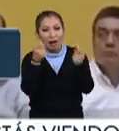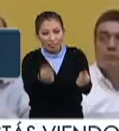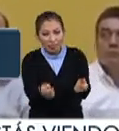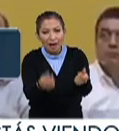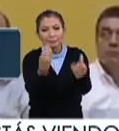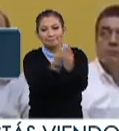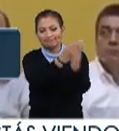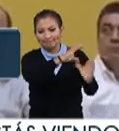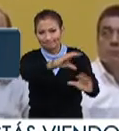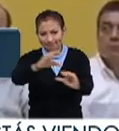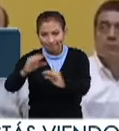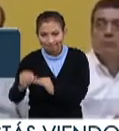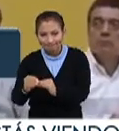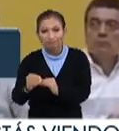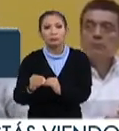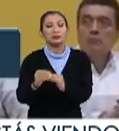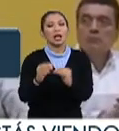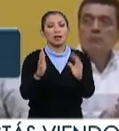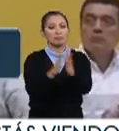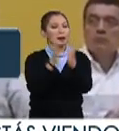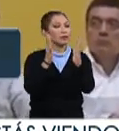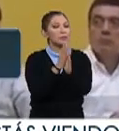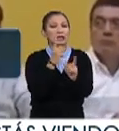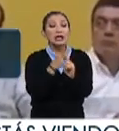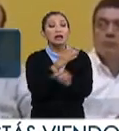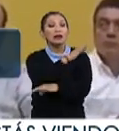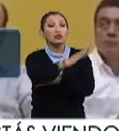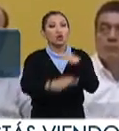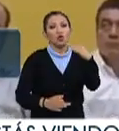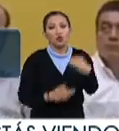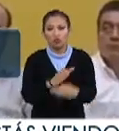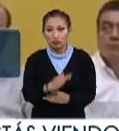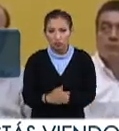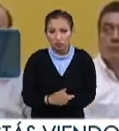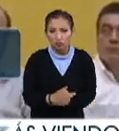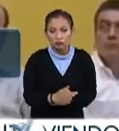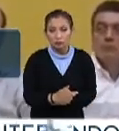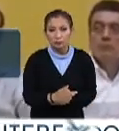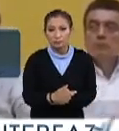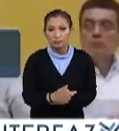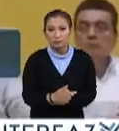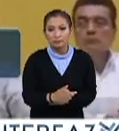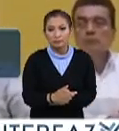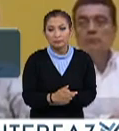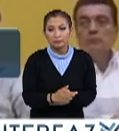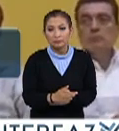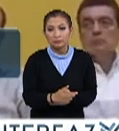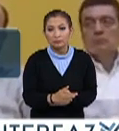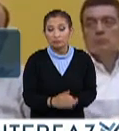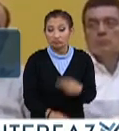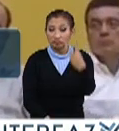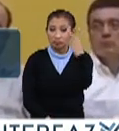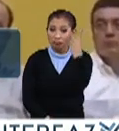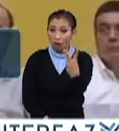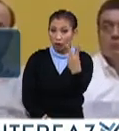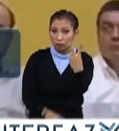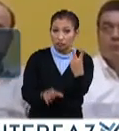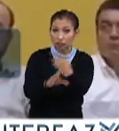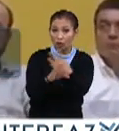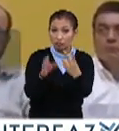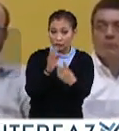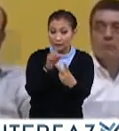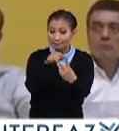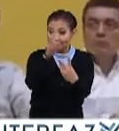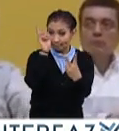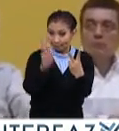la enseñanza con la participación de todos. Son dos cosas en